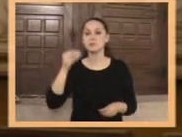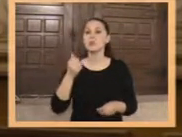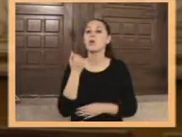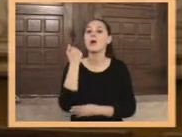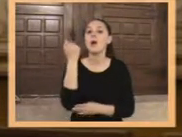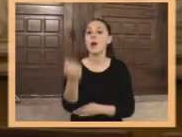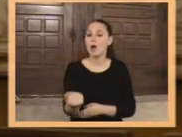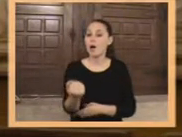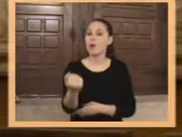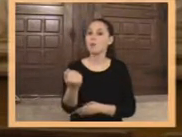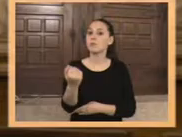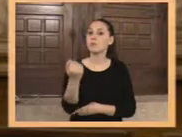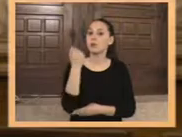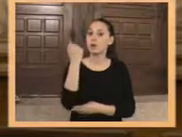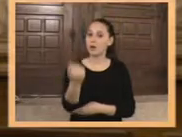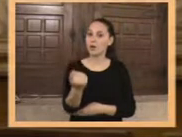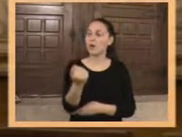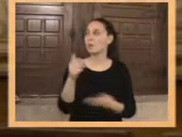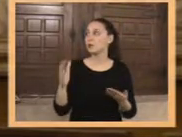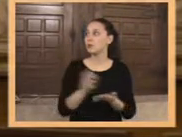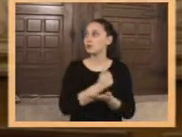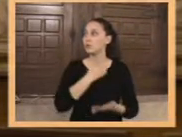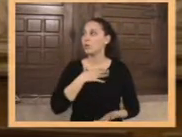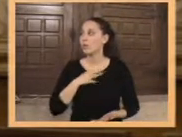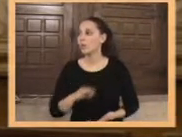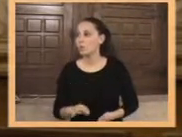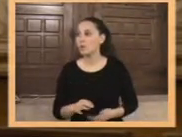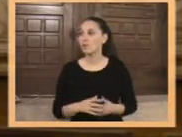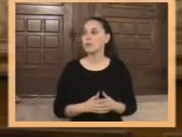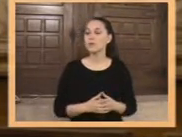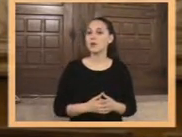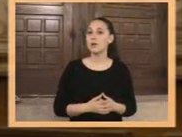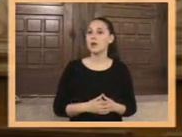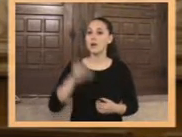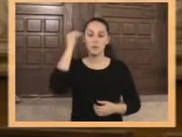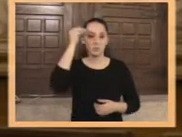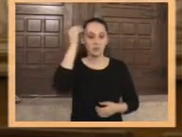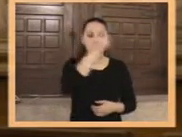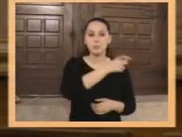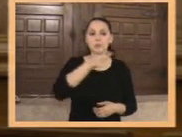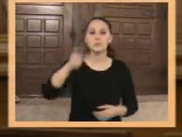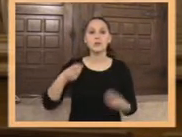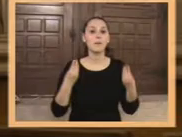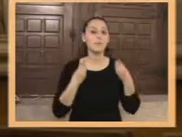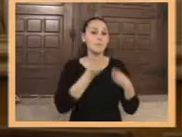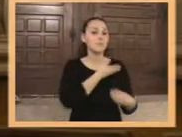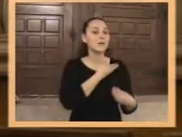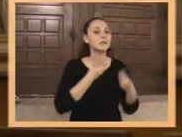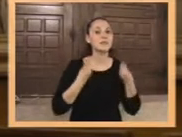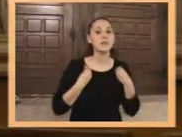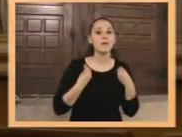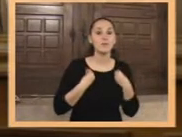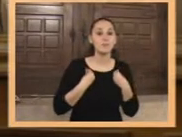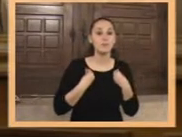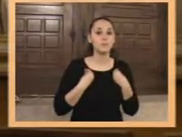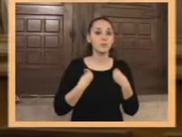la participación incluso de colectivos, de los colectivos de la ciudad, incluso desconozco también la participación de las personas